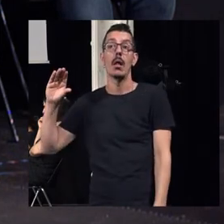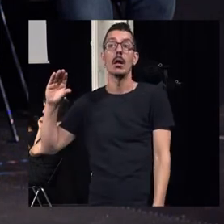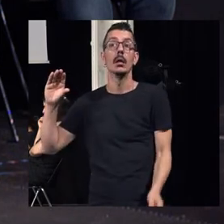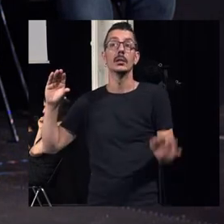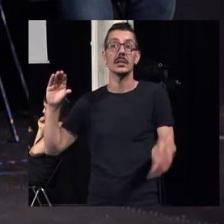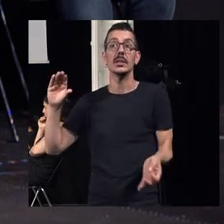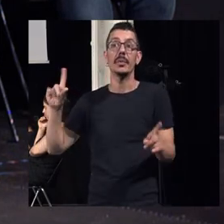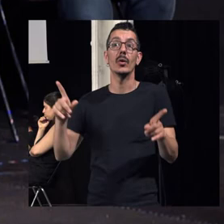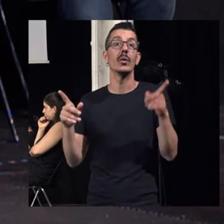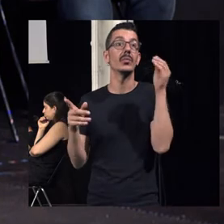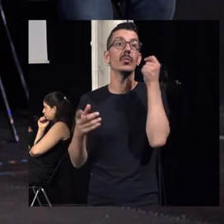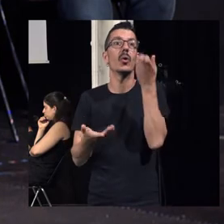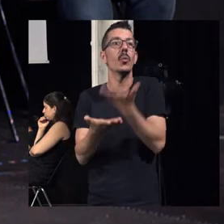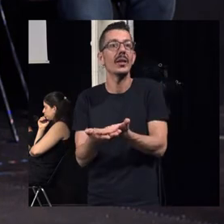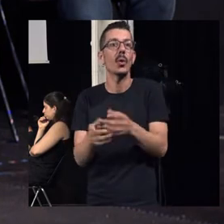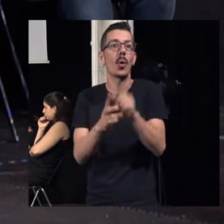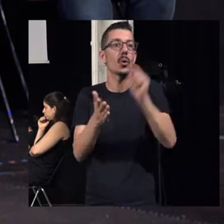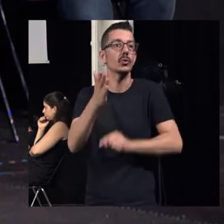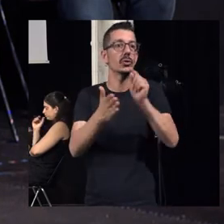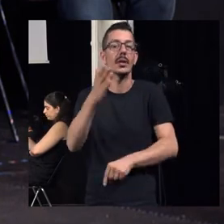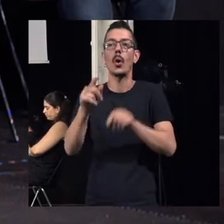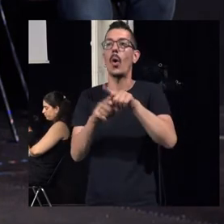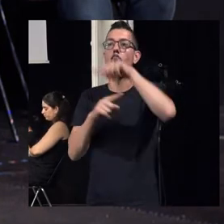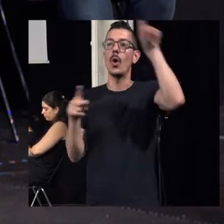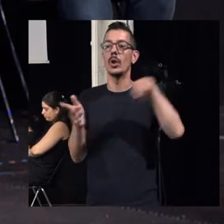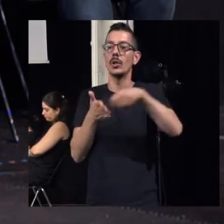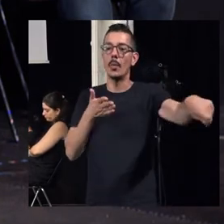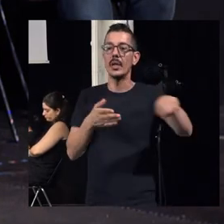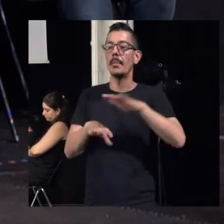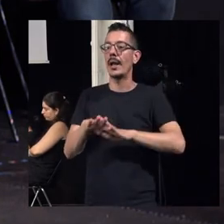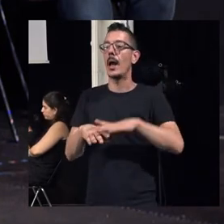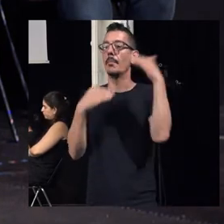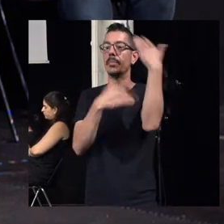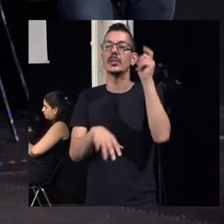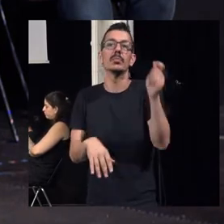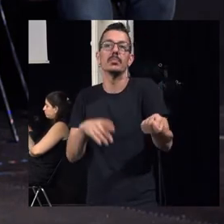tener un documento, un contrato, una nómina para poder alquilar un puto